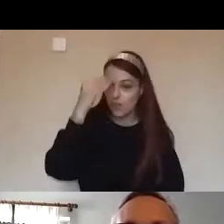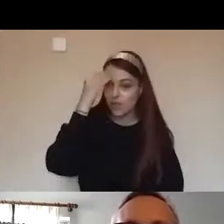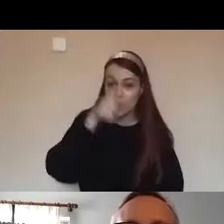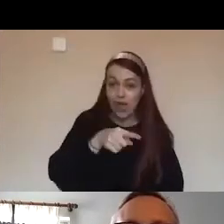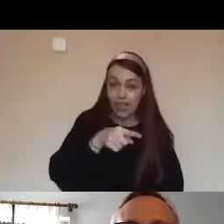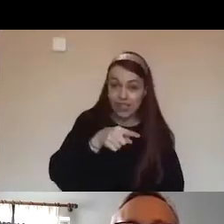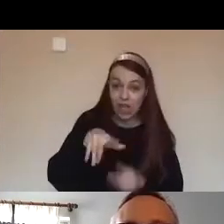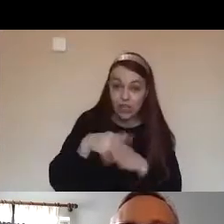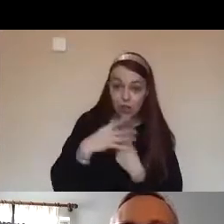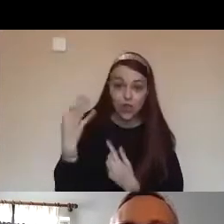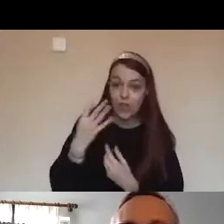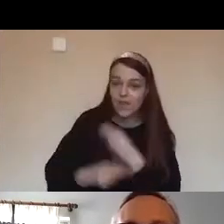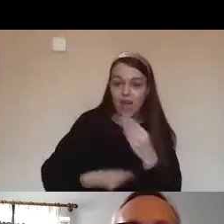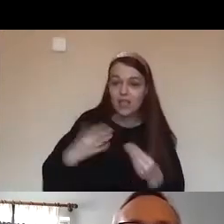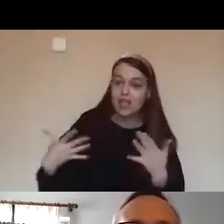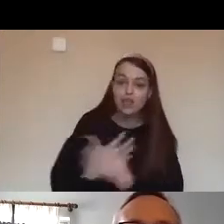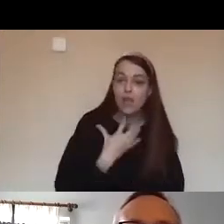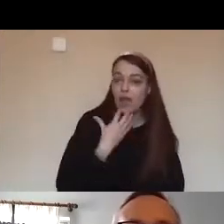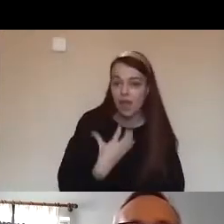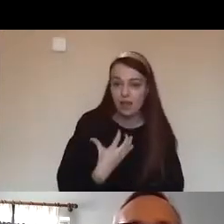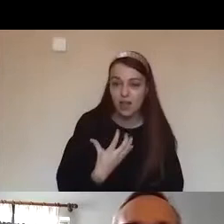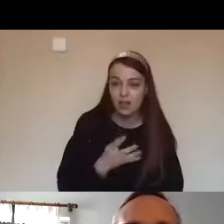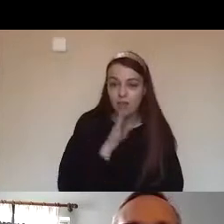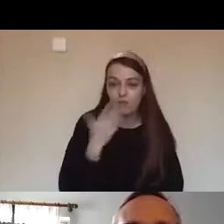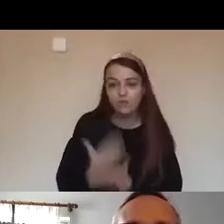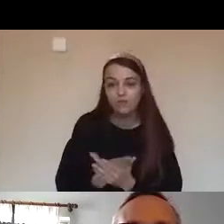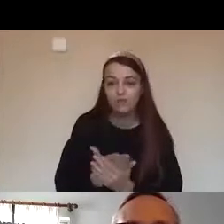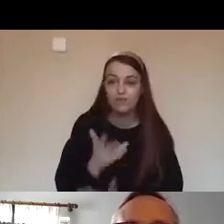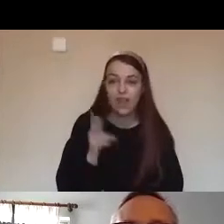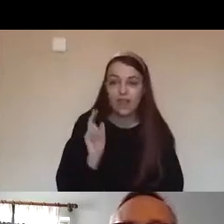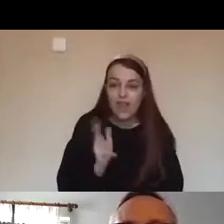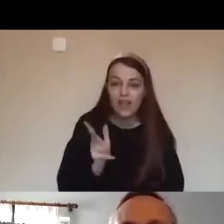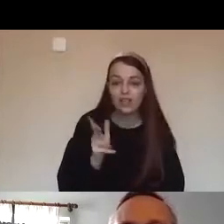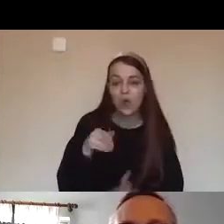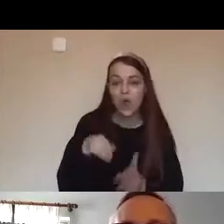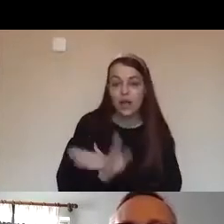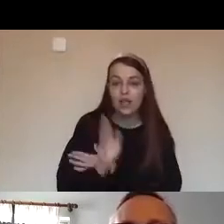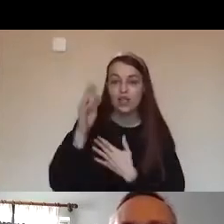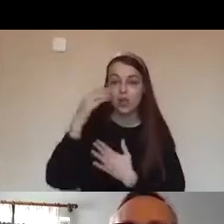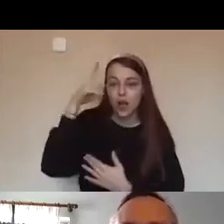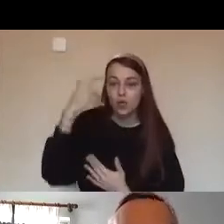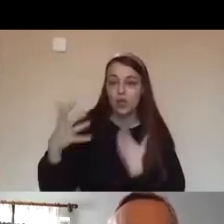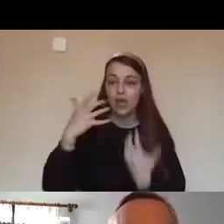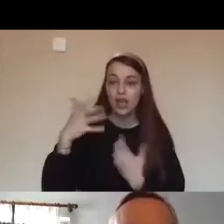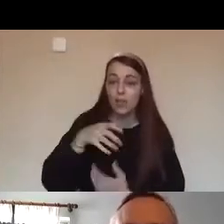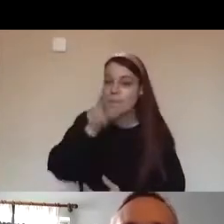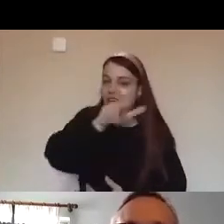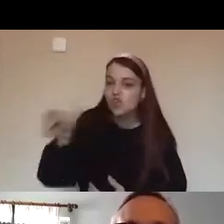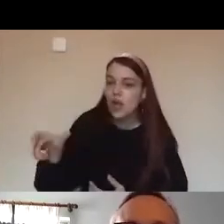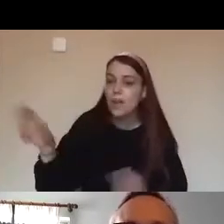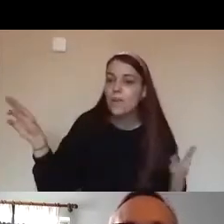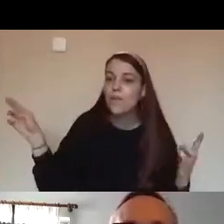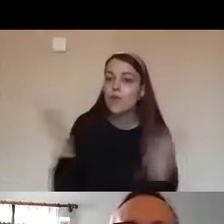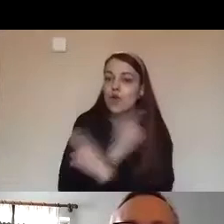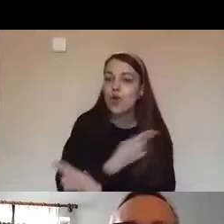en Grecia porque simboliza el derecho al acceso a la cultura y al arte que nadie nos puede prohibir. Con estas